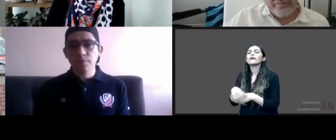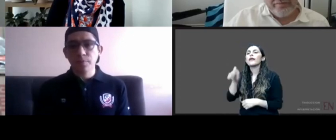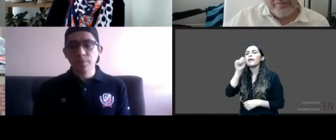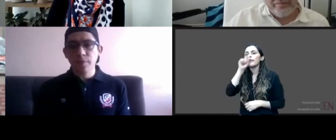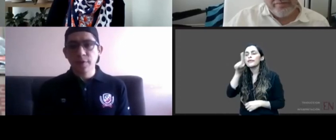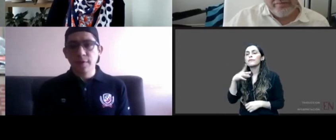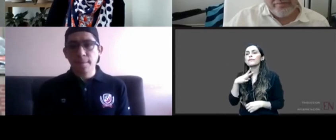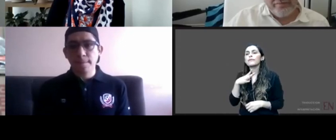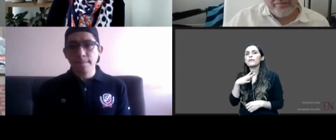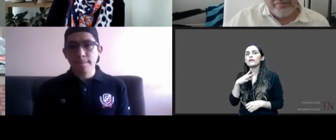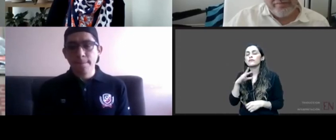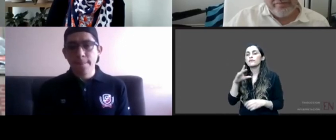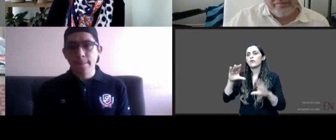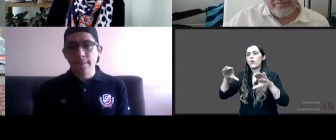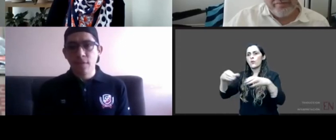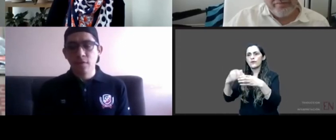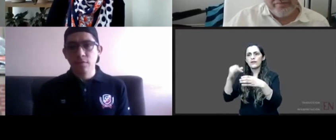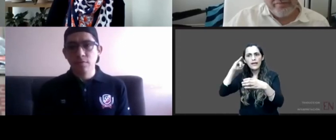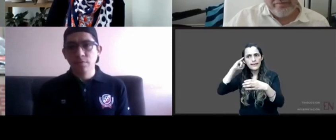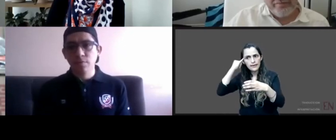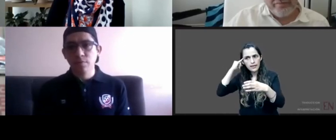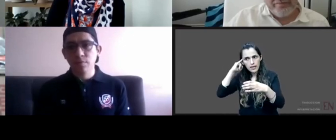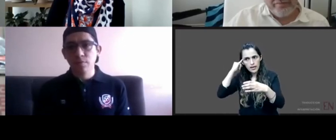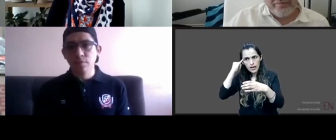en comunidades indígenas